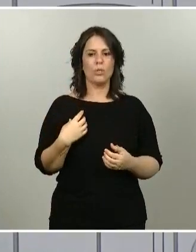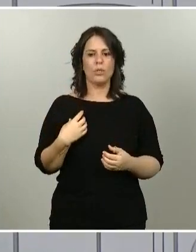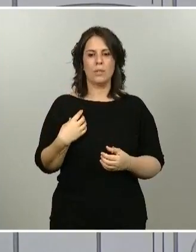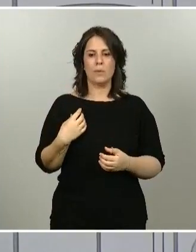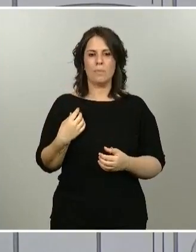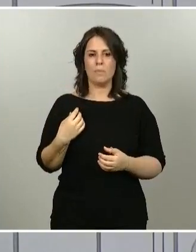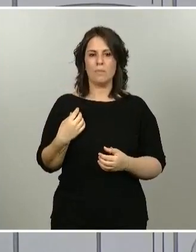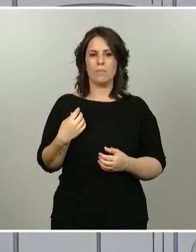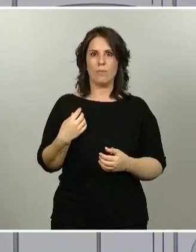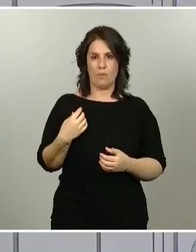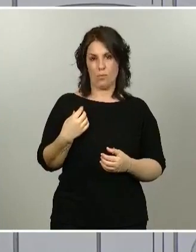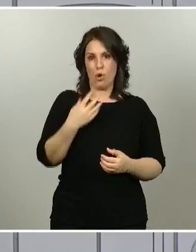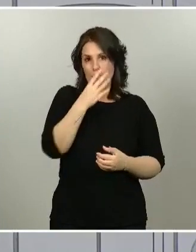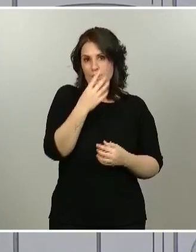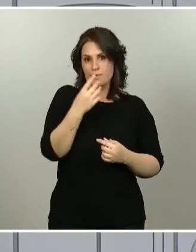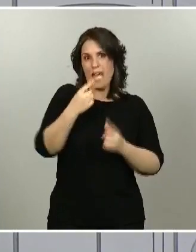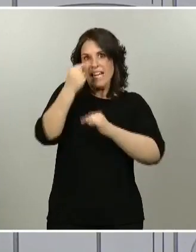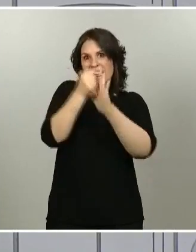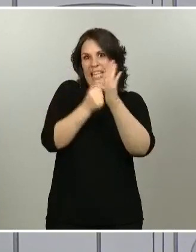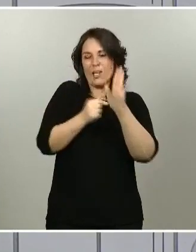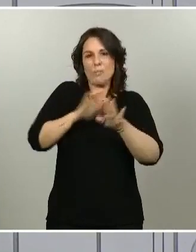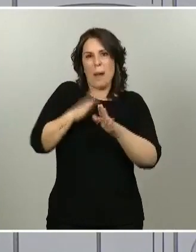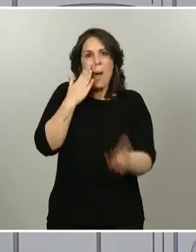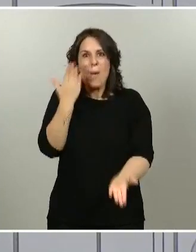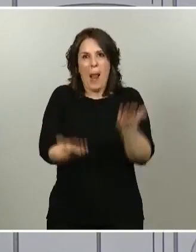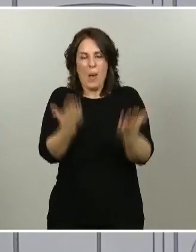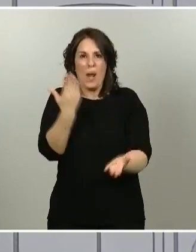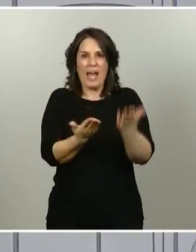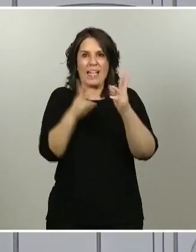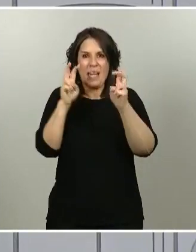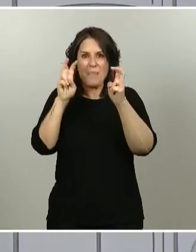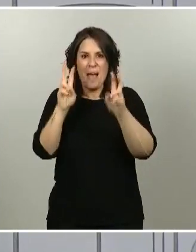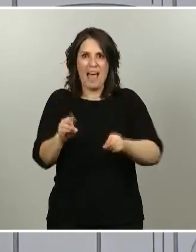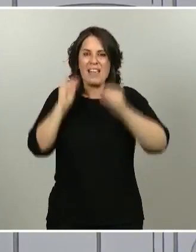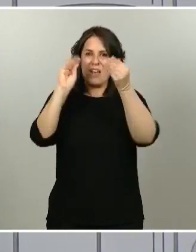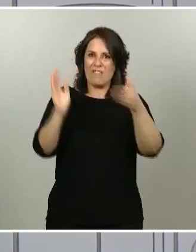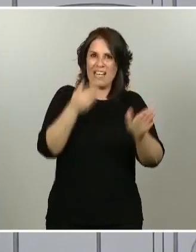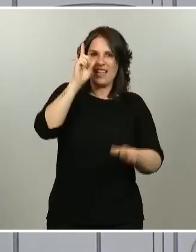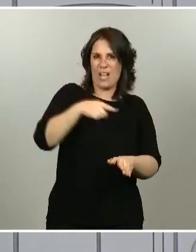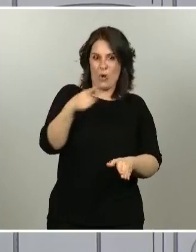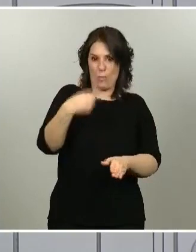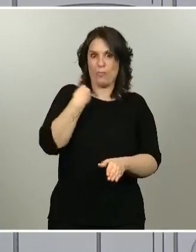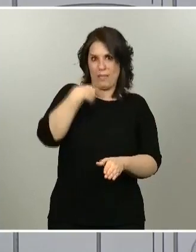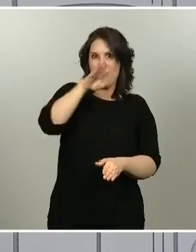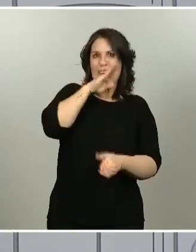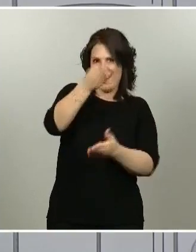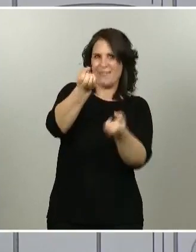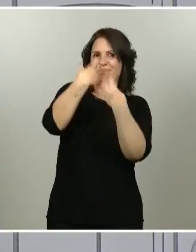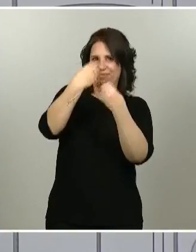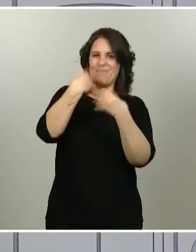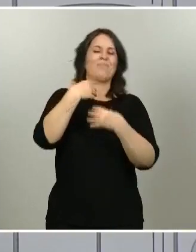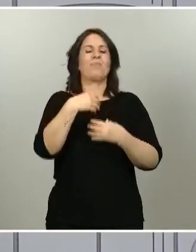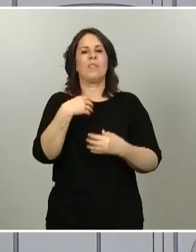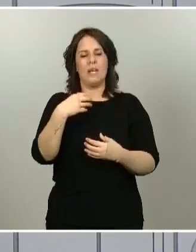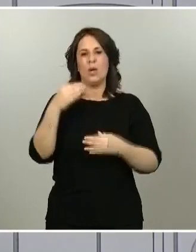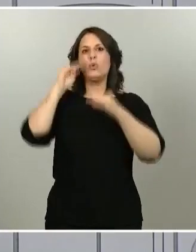criterios que se utilizan para valorar la transición de una fase a otra. Han estado informando de todas sus reservas y de las